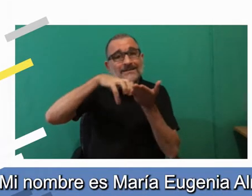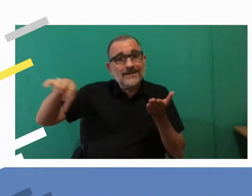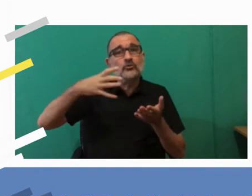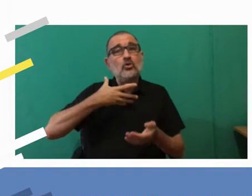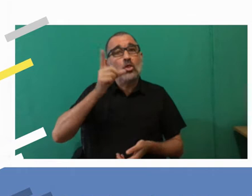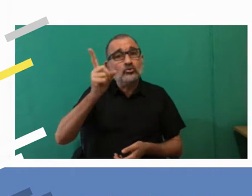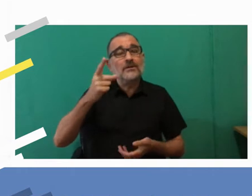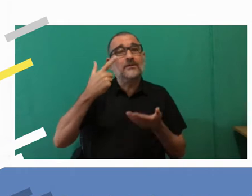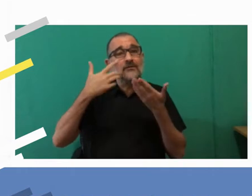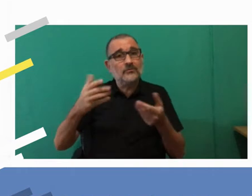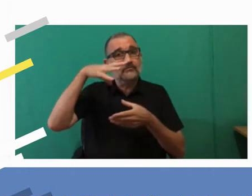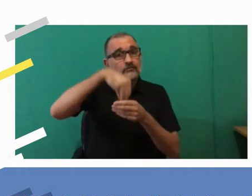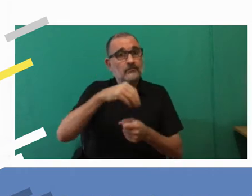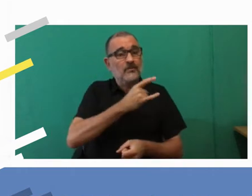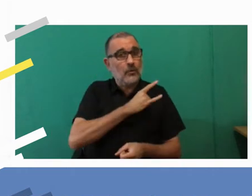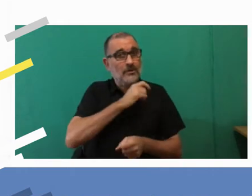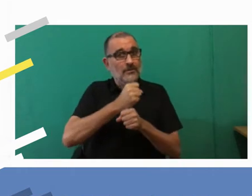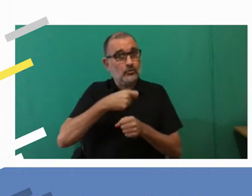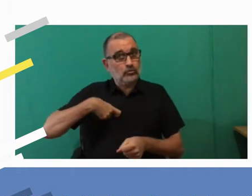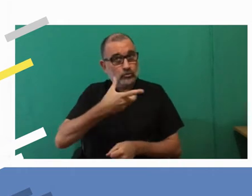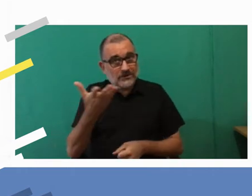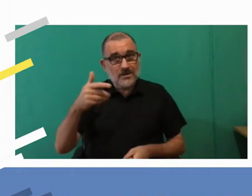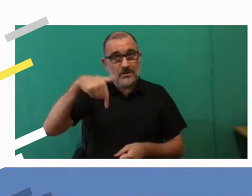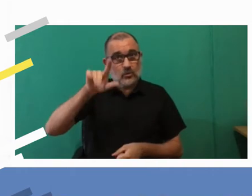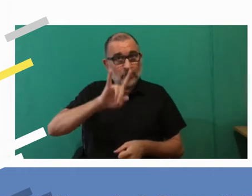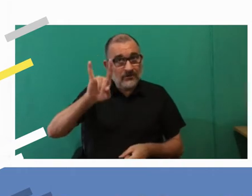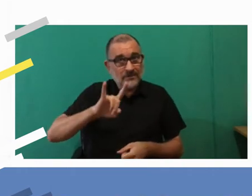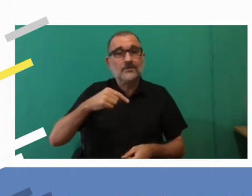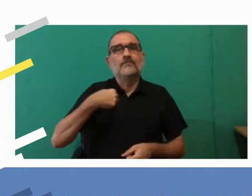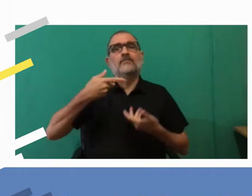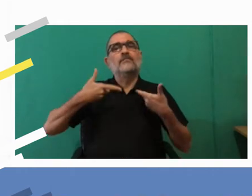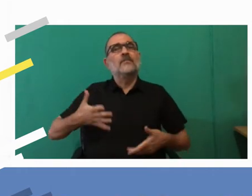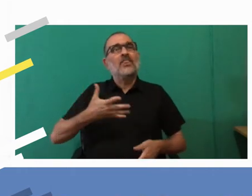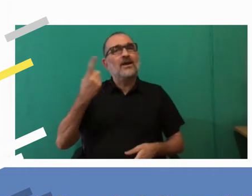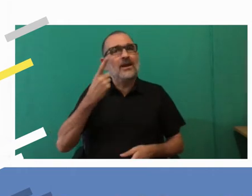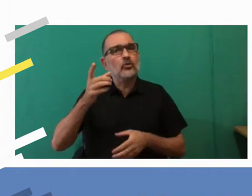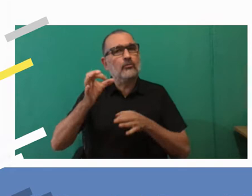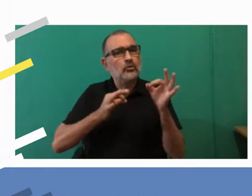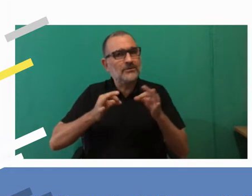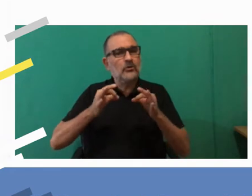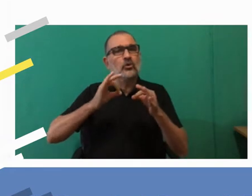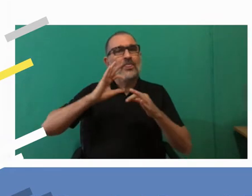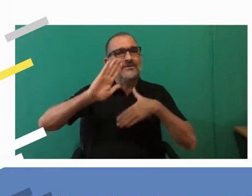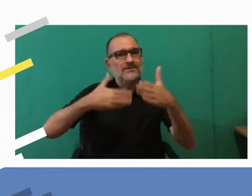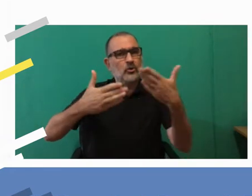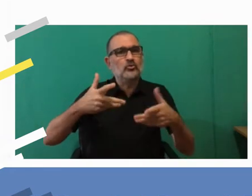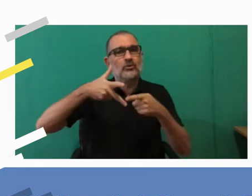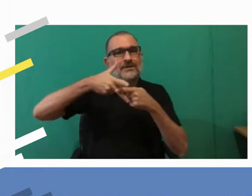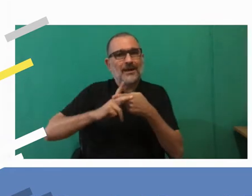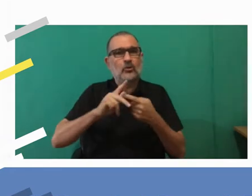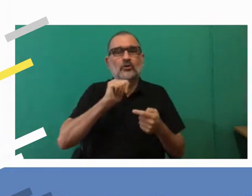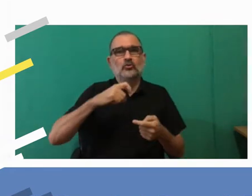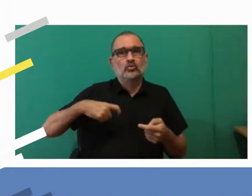de la Facultad de Trabajo Social de esta universidad. Soy la directora del Proyecto de Desarrollo Tecnológico